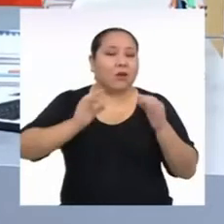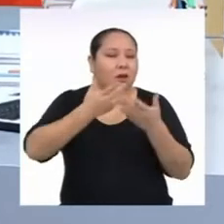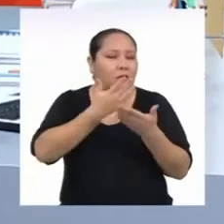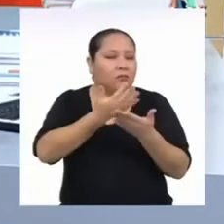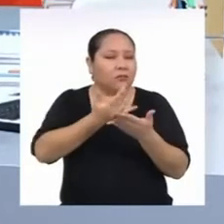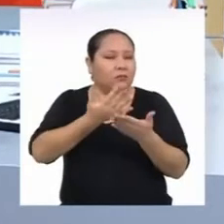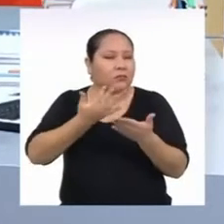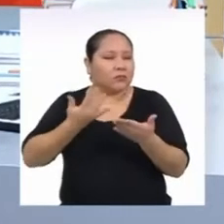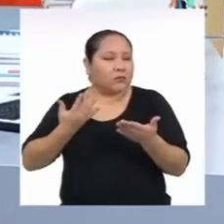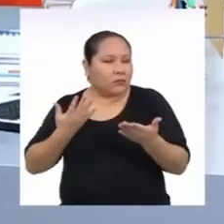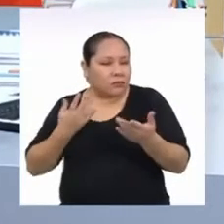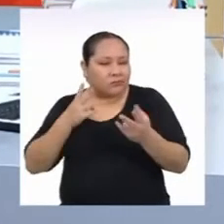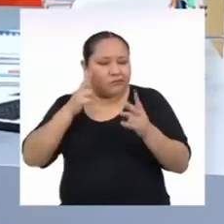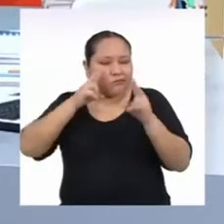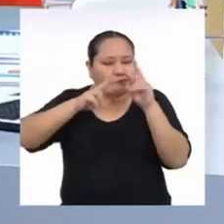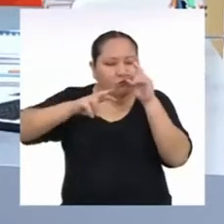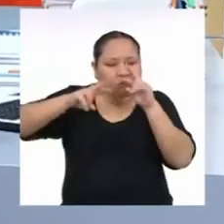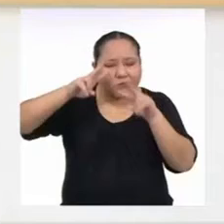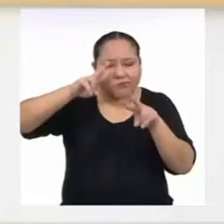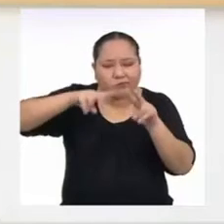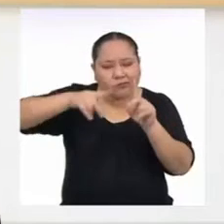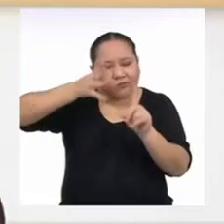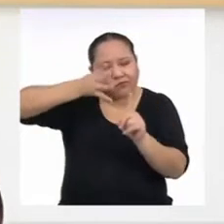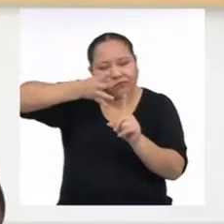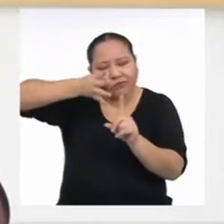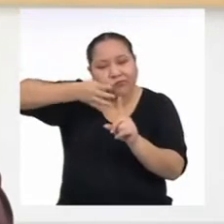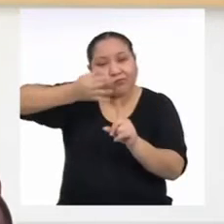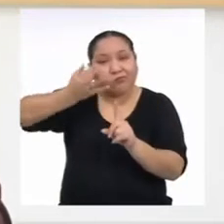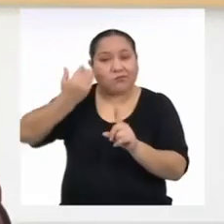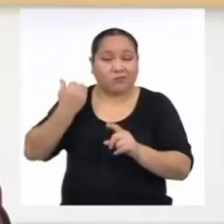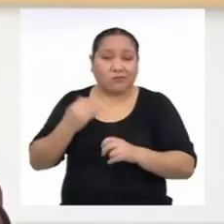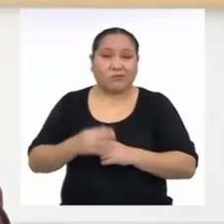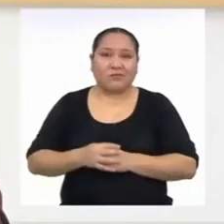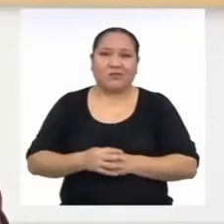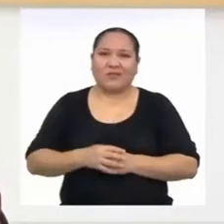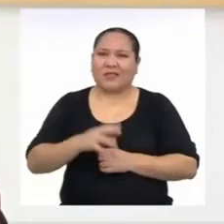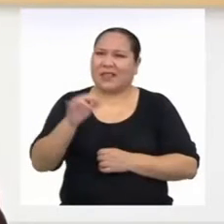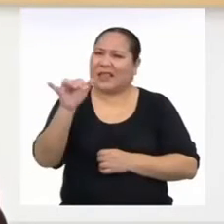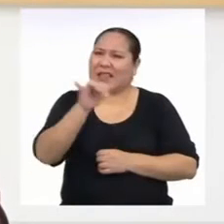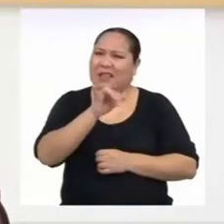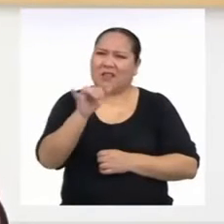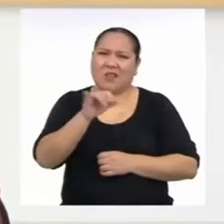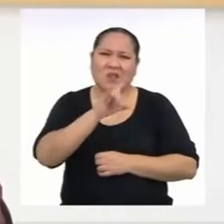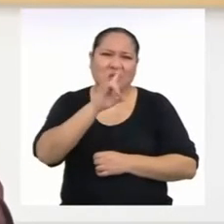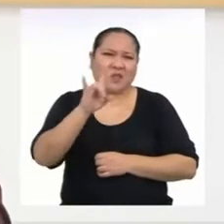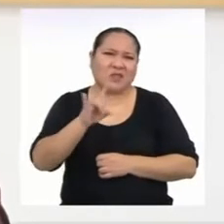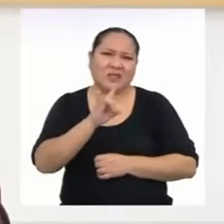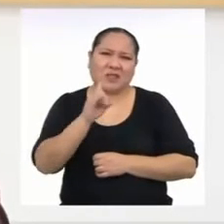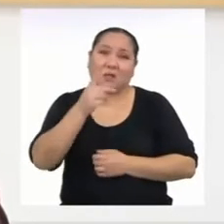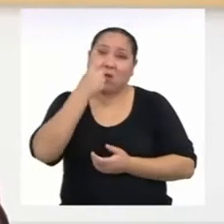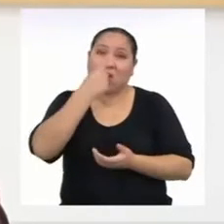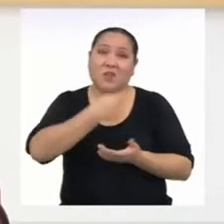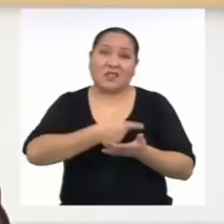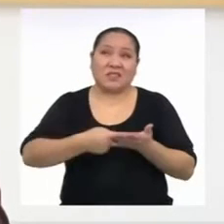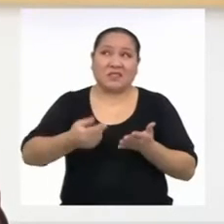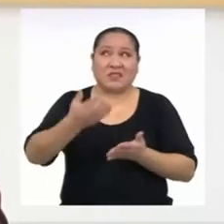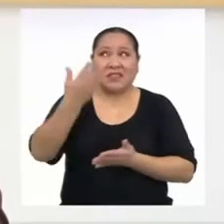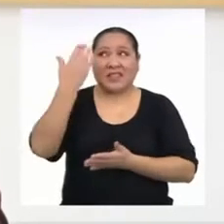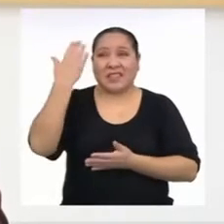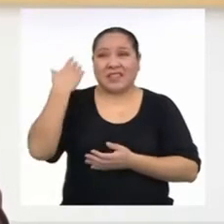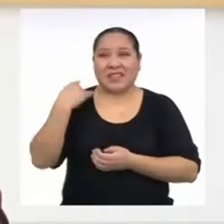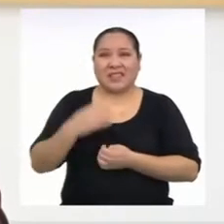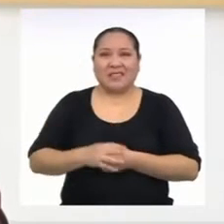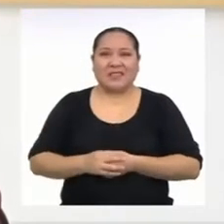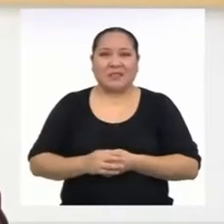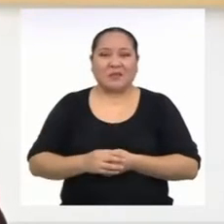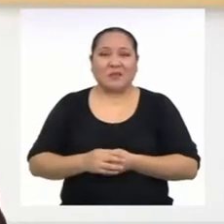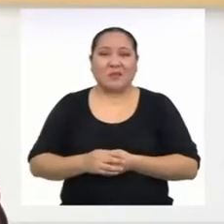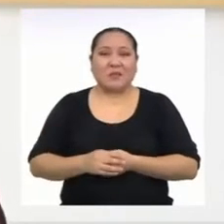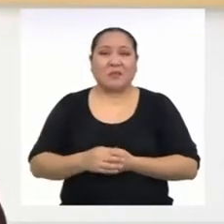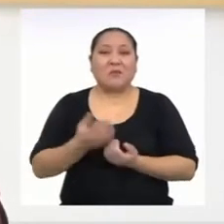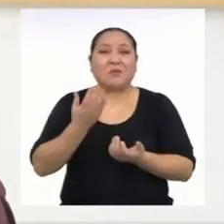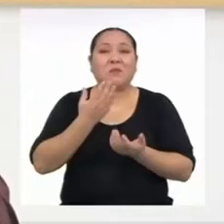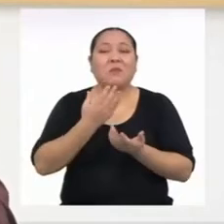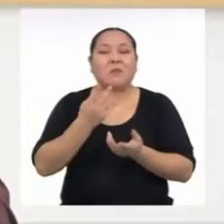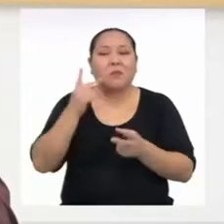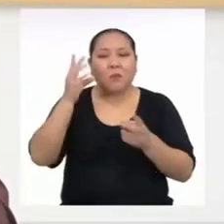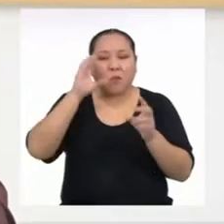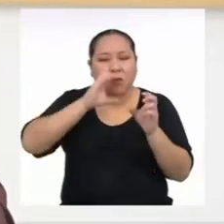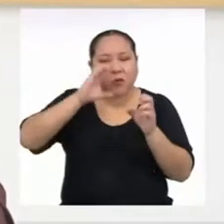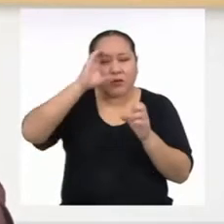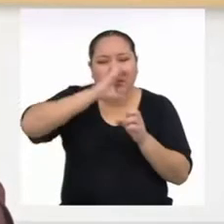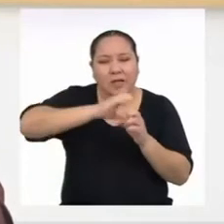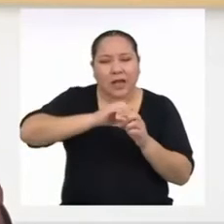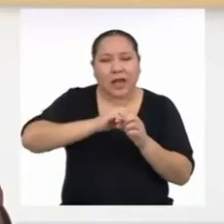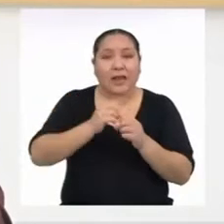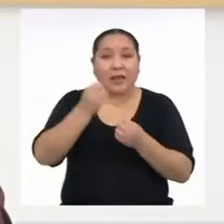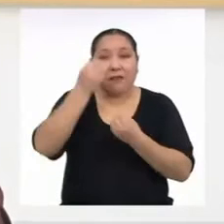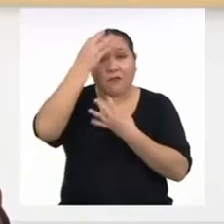de evaluación previa realizaremos? La misma que estamos usando desde hace unas semanas. La elaboración de encuestas para recopilar